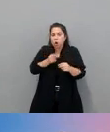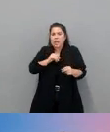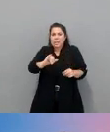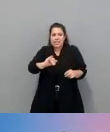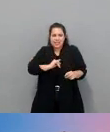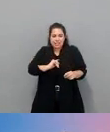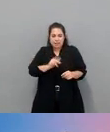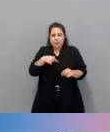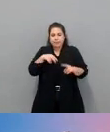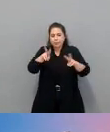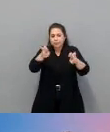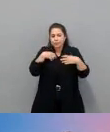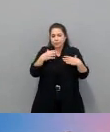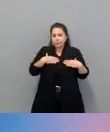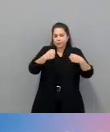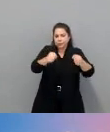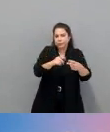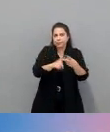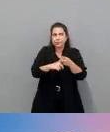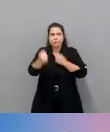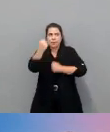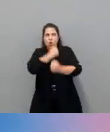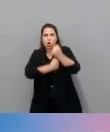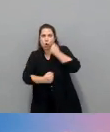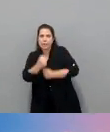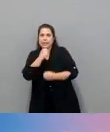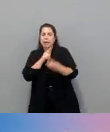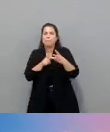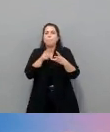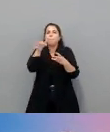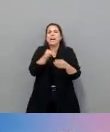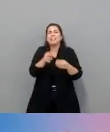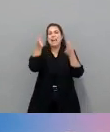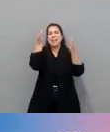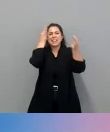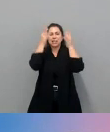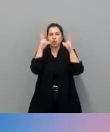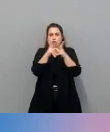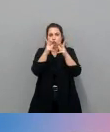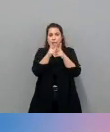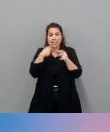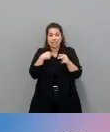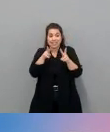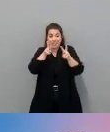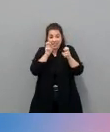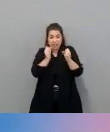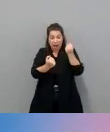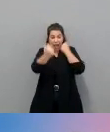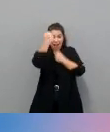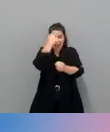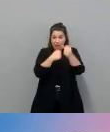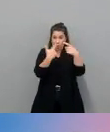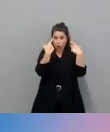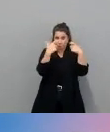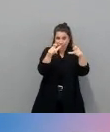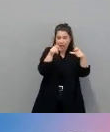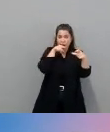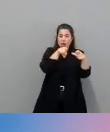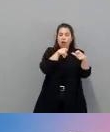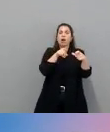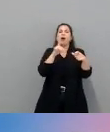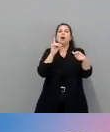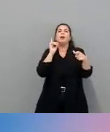de salud, de economía y también datos sociales. En la parte económica se van a fijar no solo en la